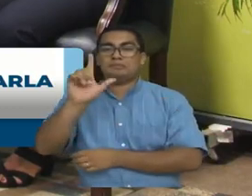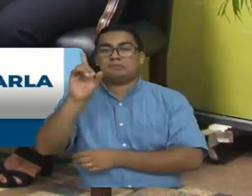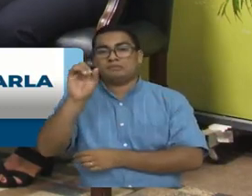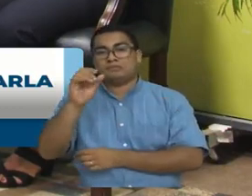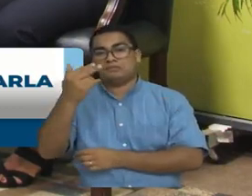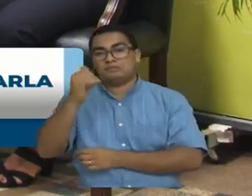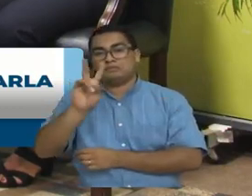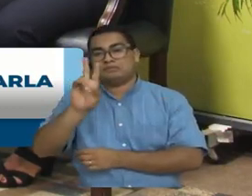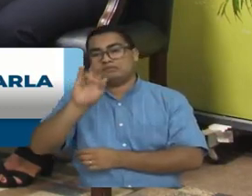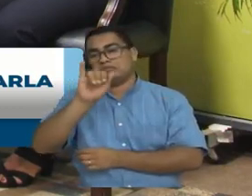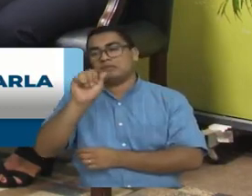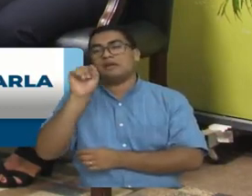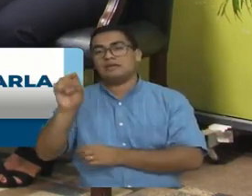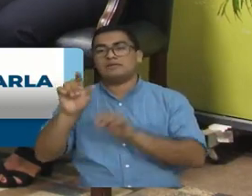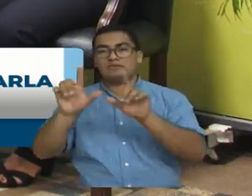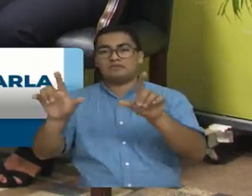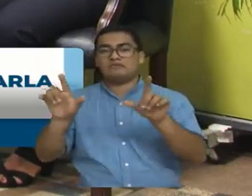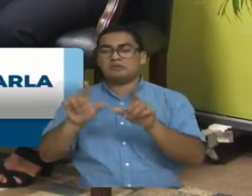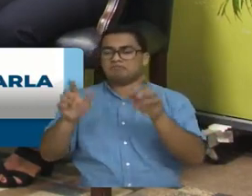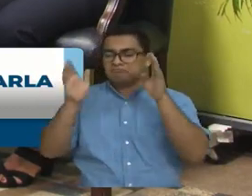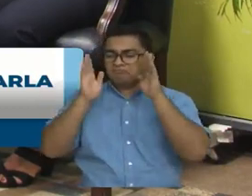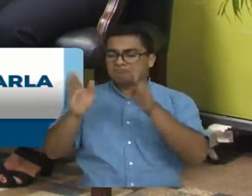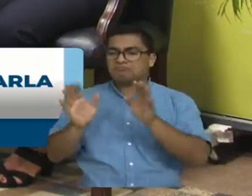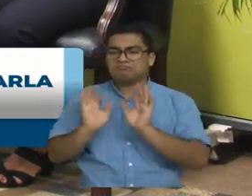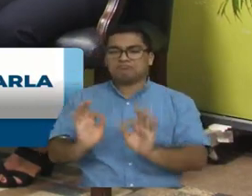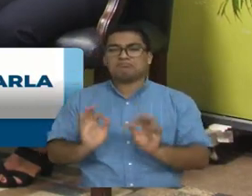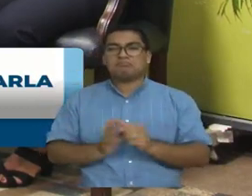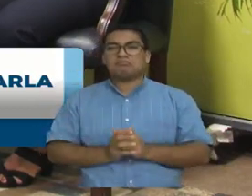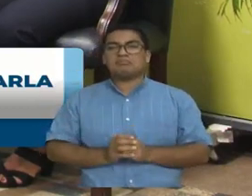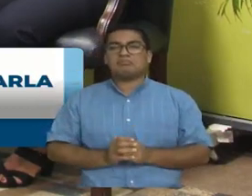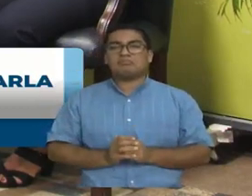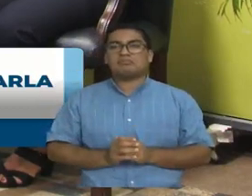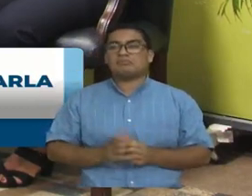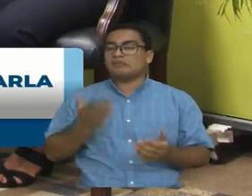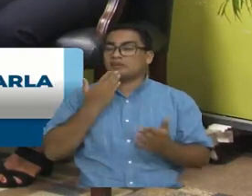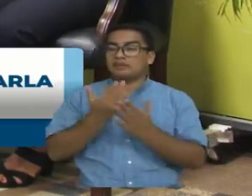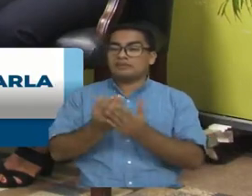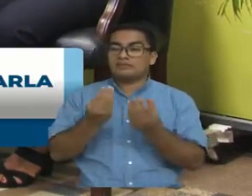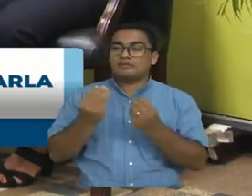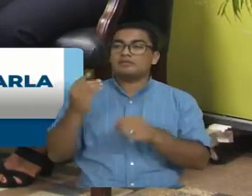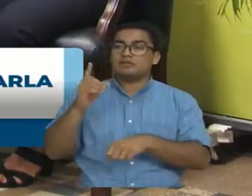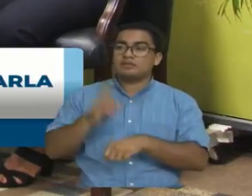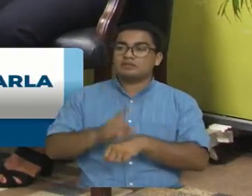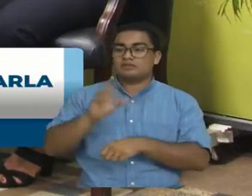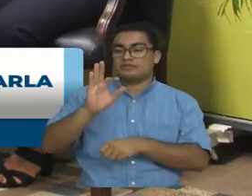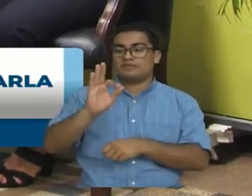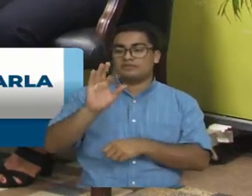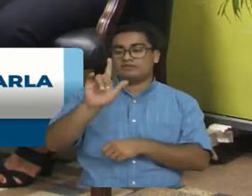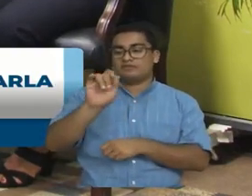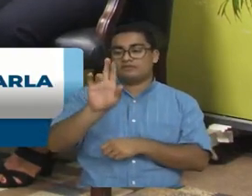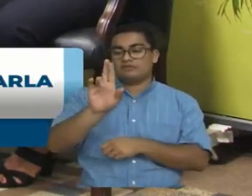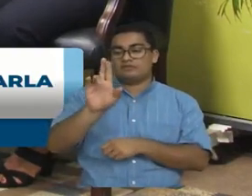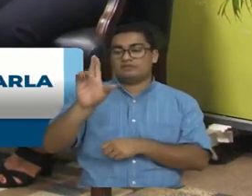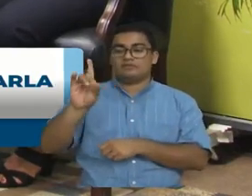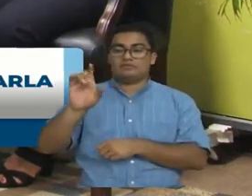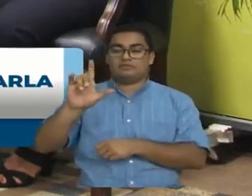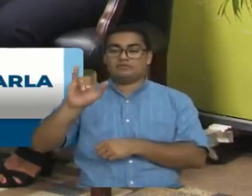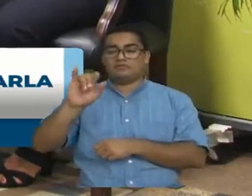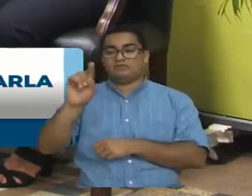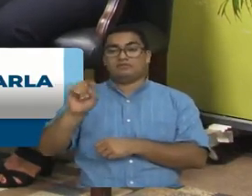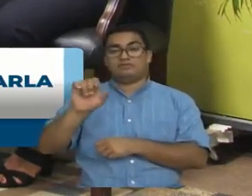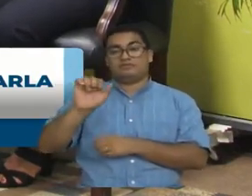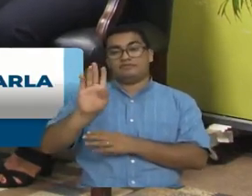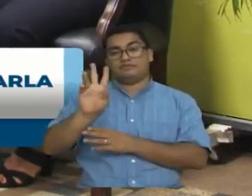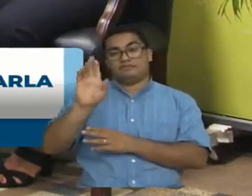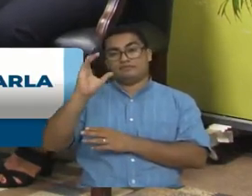rehabilitación y ahí se le da su atención oportuna. Ok. Le agradecemos a la doctora Flor Delis Abarca por su tiempo y su